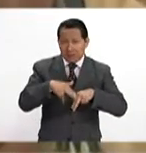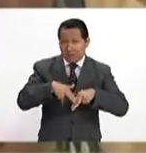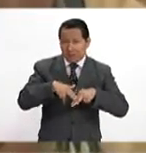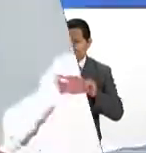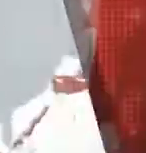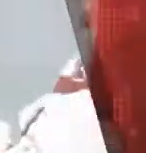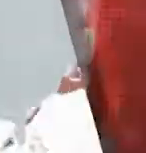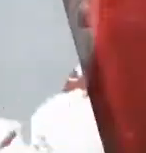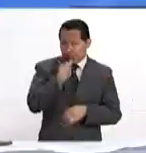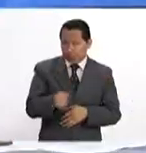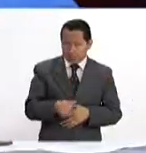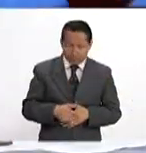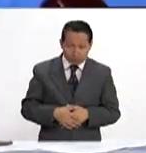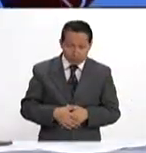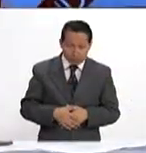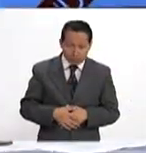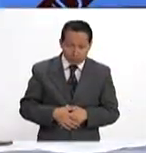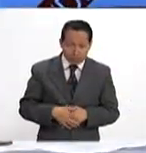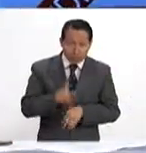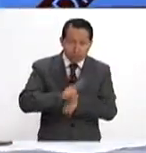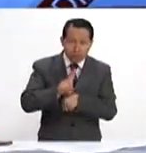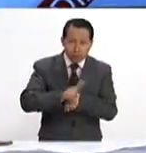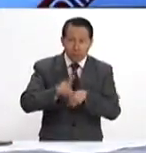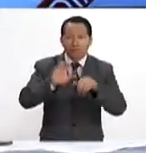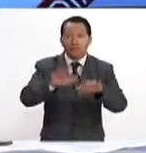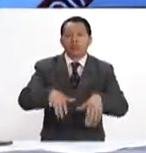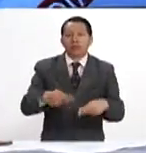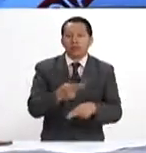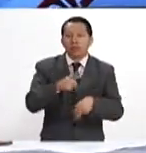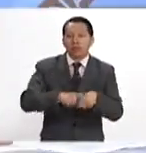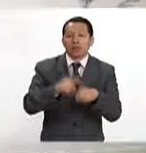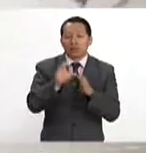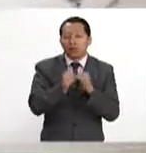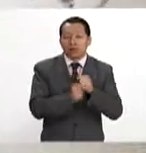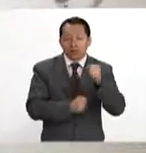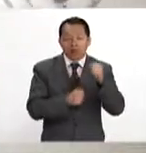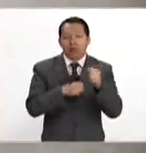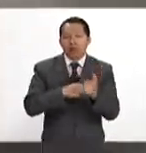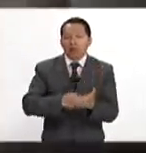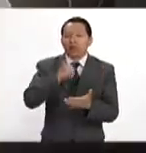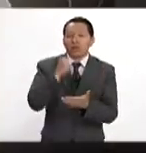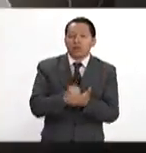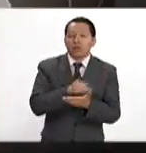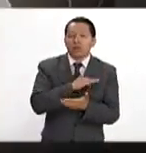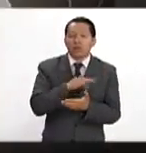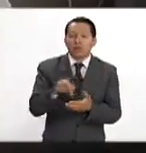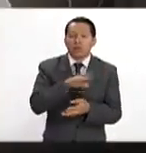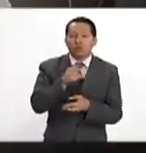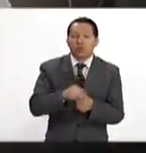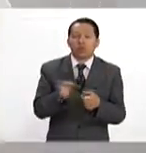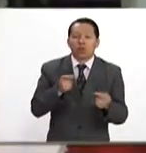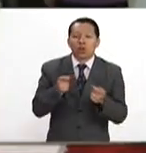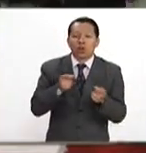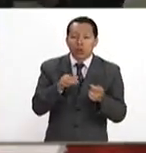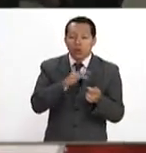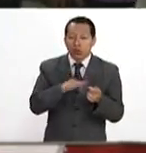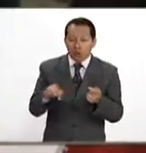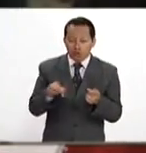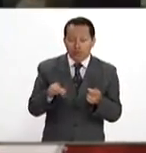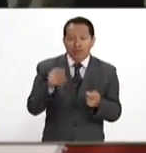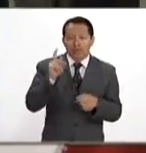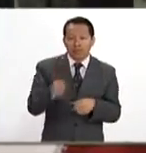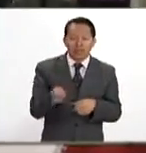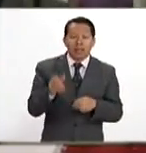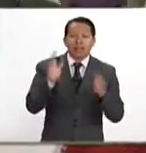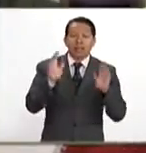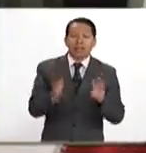nadie. También en Venezuela, la Asamblea Nacional Constituyente aprobó el decreto para asumir el control de los poderes públicos del país, es decir,